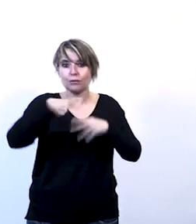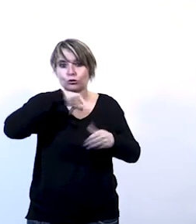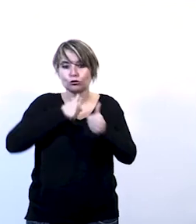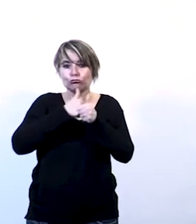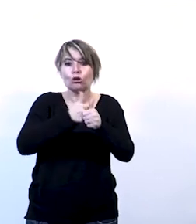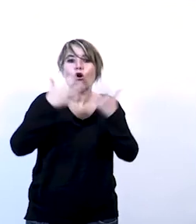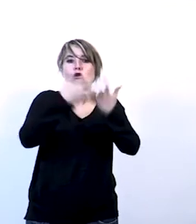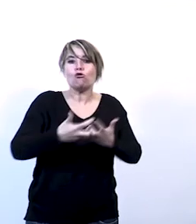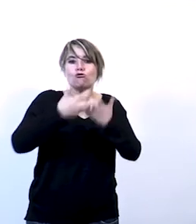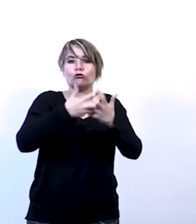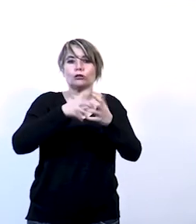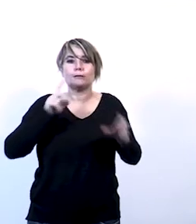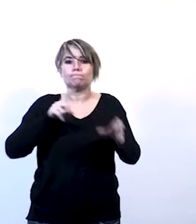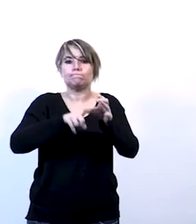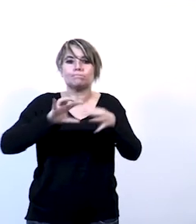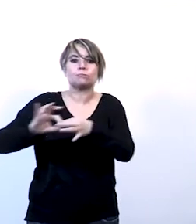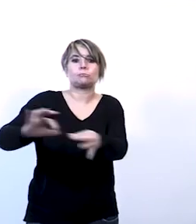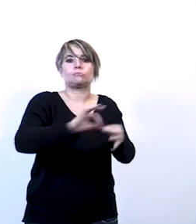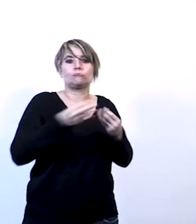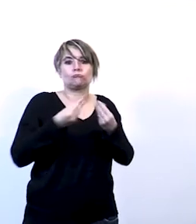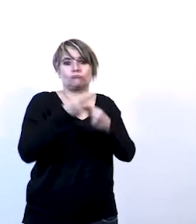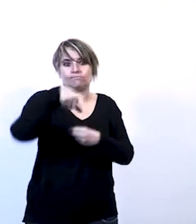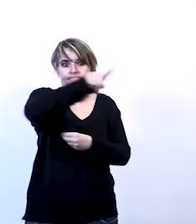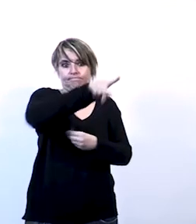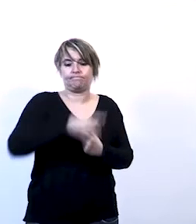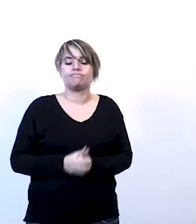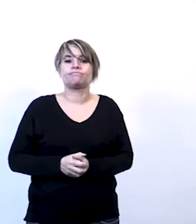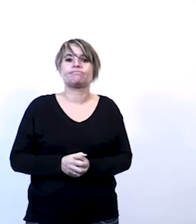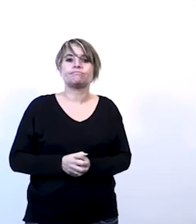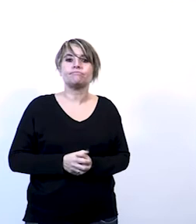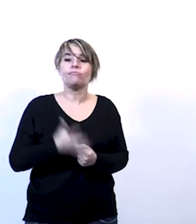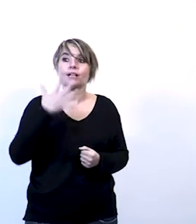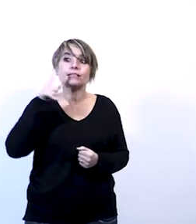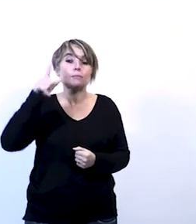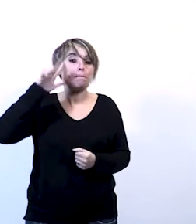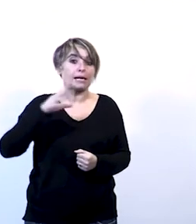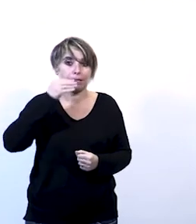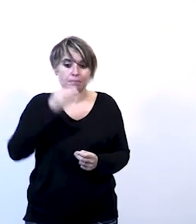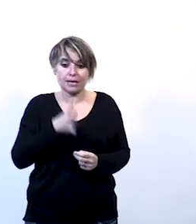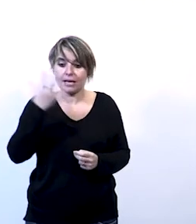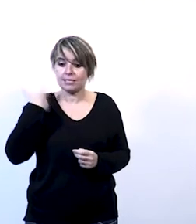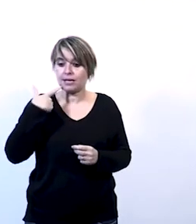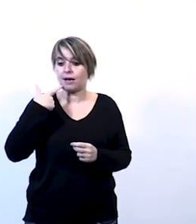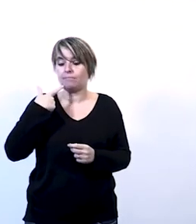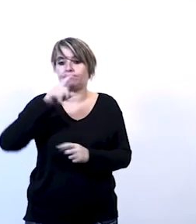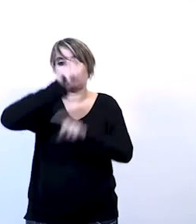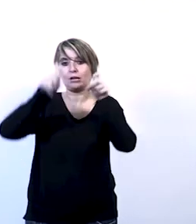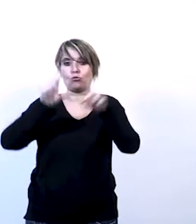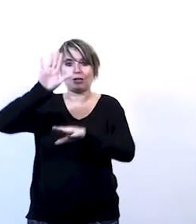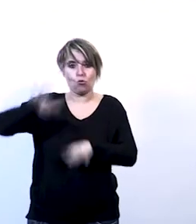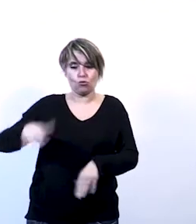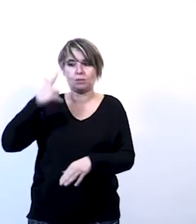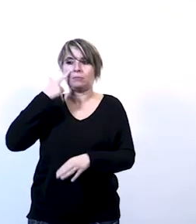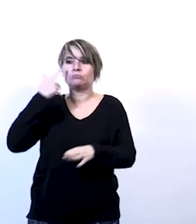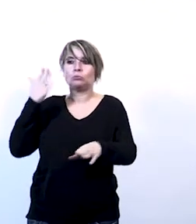su lucha, como solidarizaros con ella. Si te parece, Soraida, terminamos con la última pregunta. Yo te